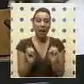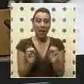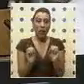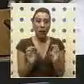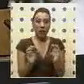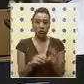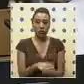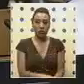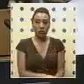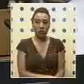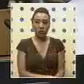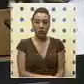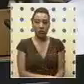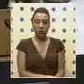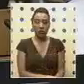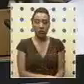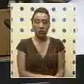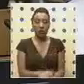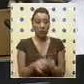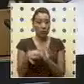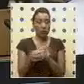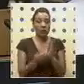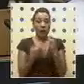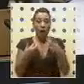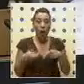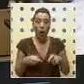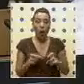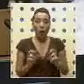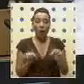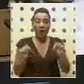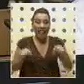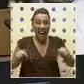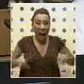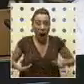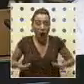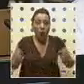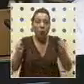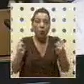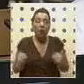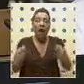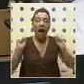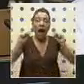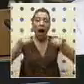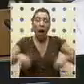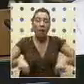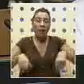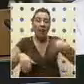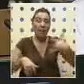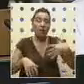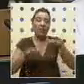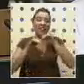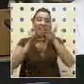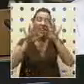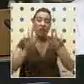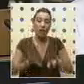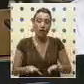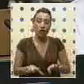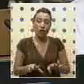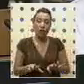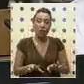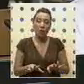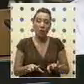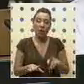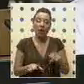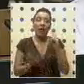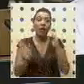educacional. Por lo mismo, tenemos la oportunidad de que hoy se pueda aprobar este importante informe que pone